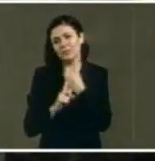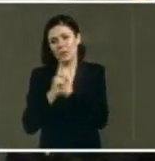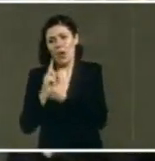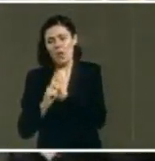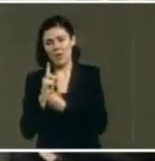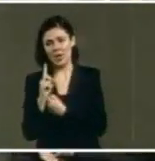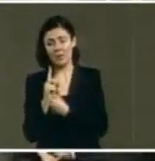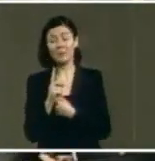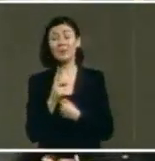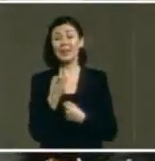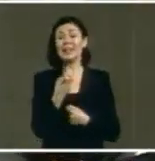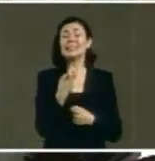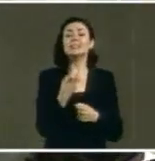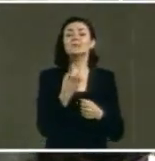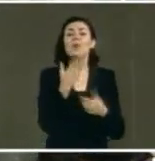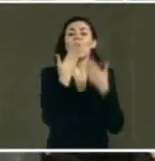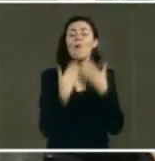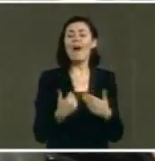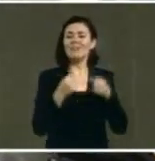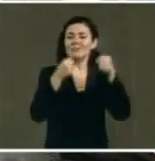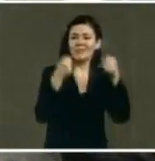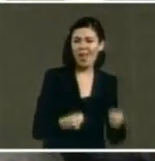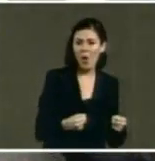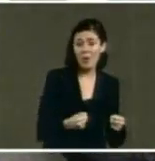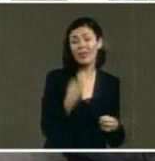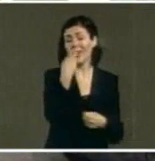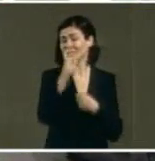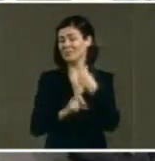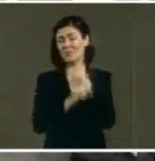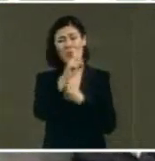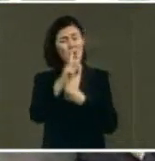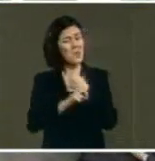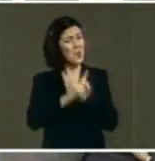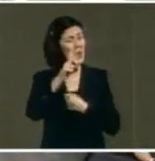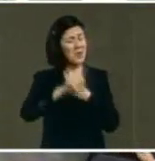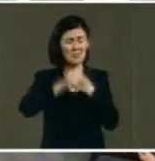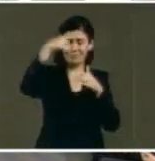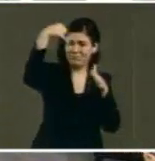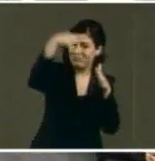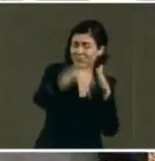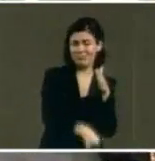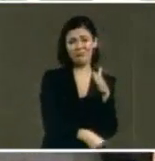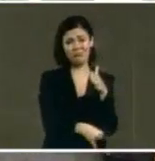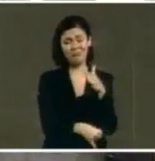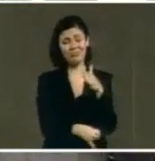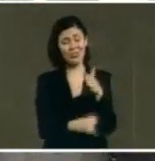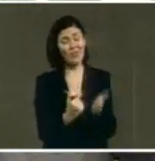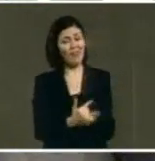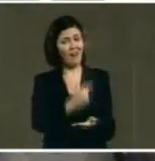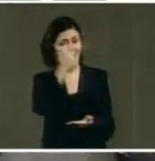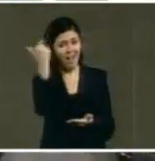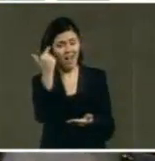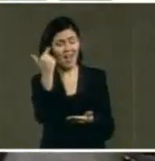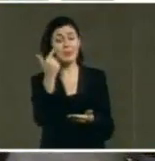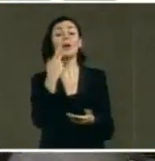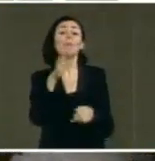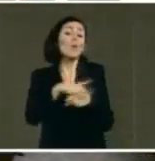La inseguridad es un problema complejo, con raíces muy profundas y también de muy larga